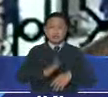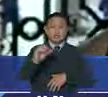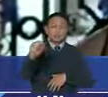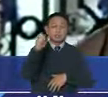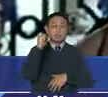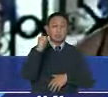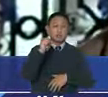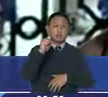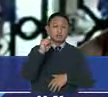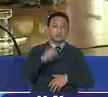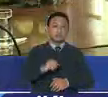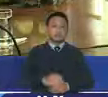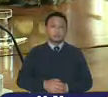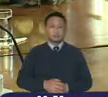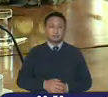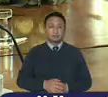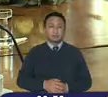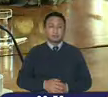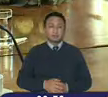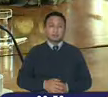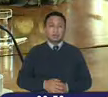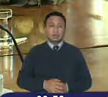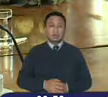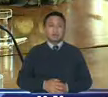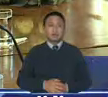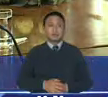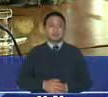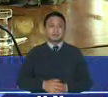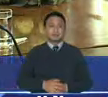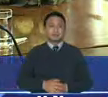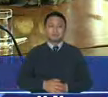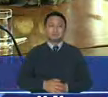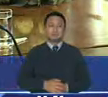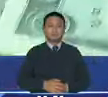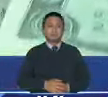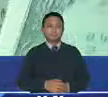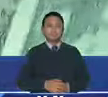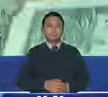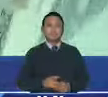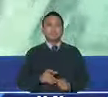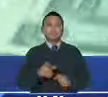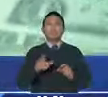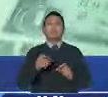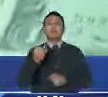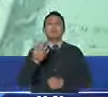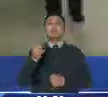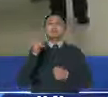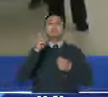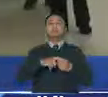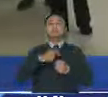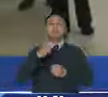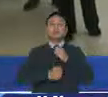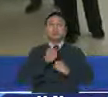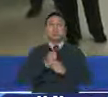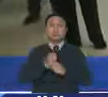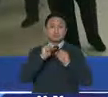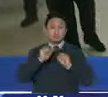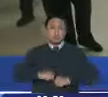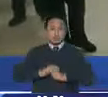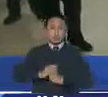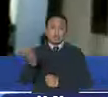son irrenunciables. Uno de los aspectos que podría analizarse serían el número de aportaciones y edades necesarias para acceder